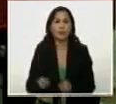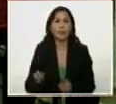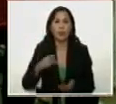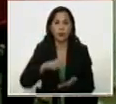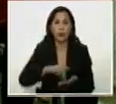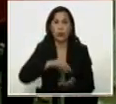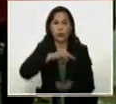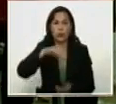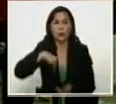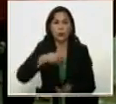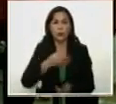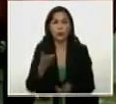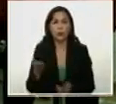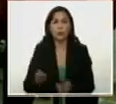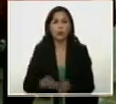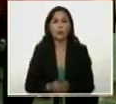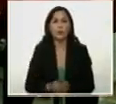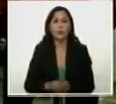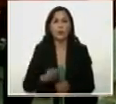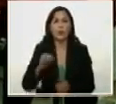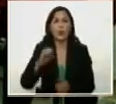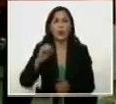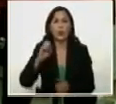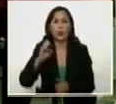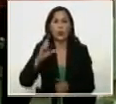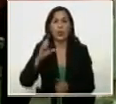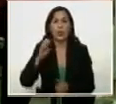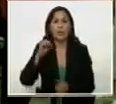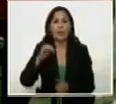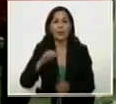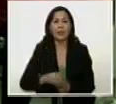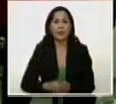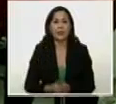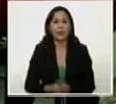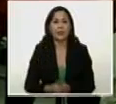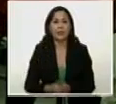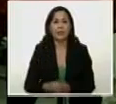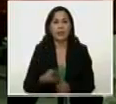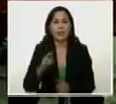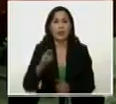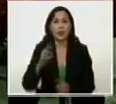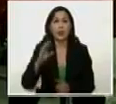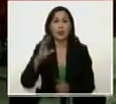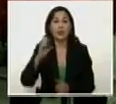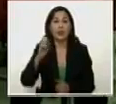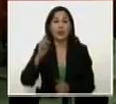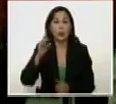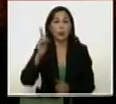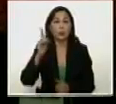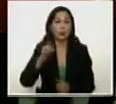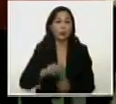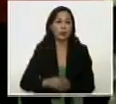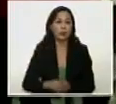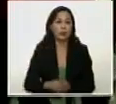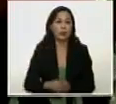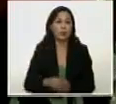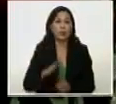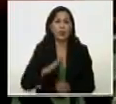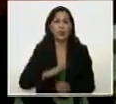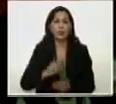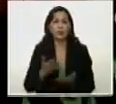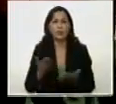nosotros, Noel Márquez, Román Chalbó, ¿dónde está?